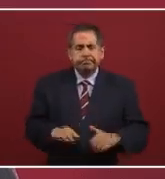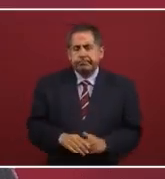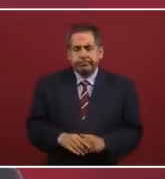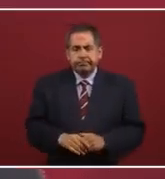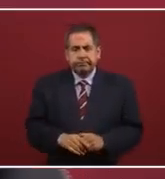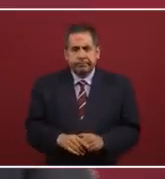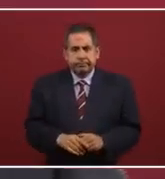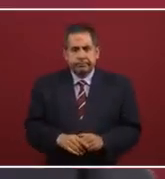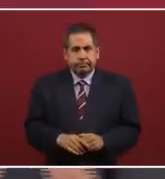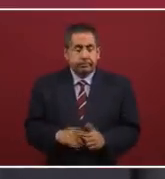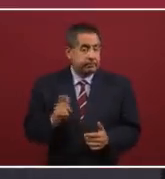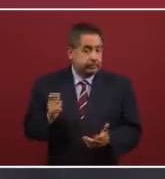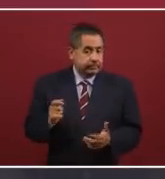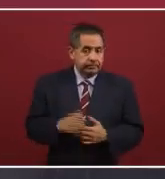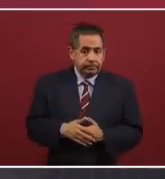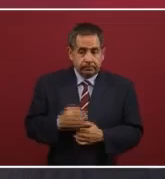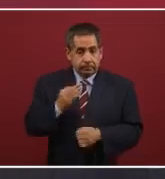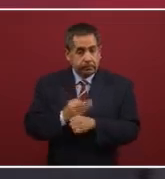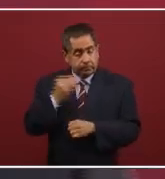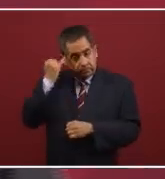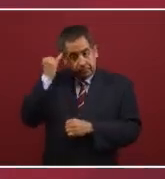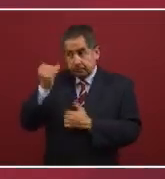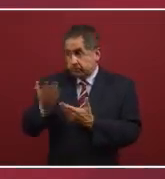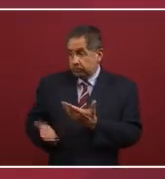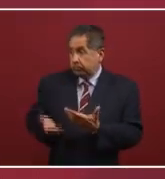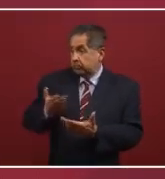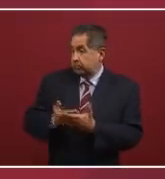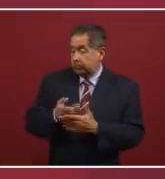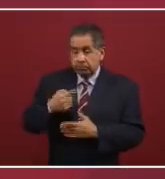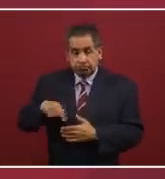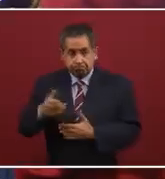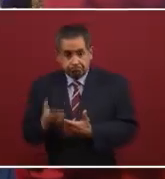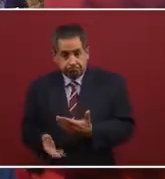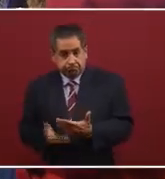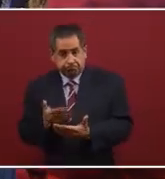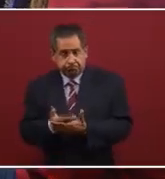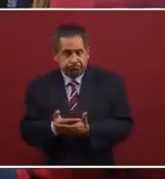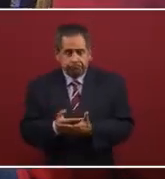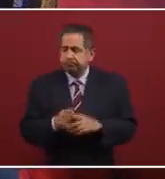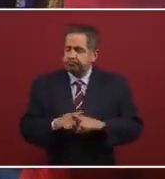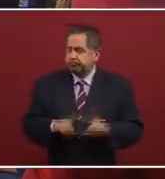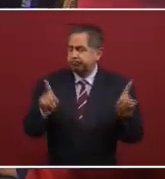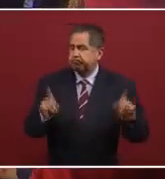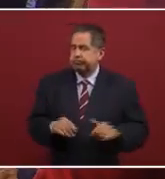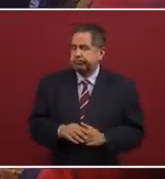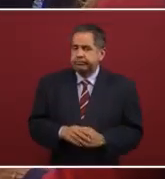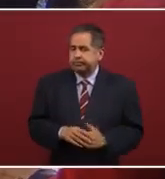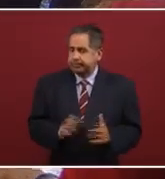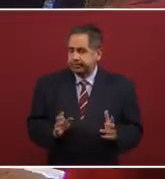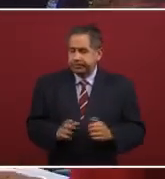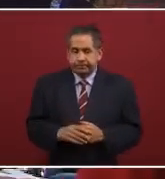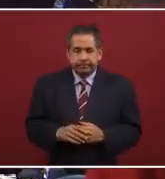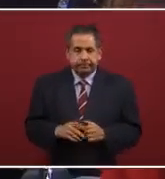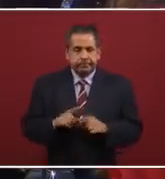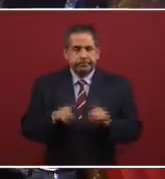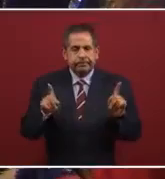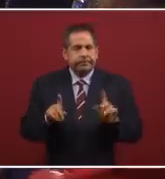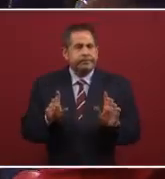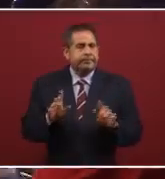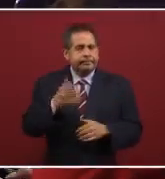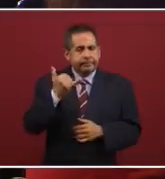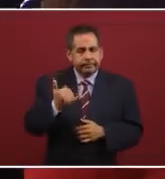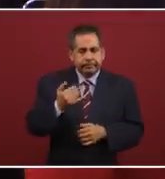De modo que lo que estamos planteando ahora es distinto y no